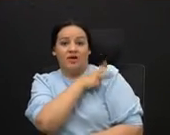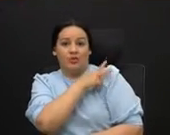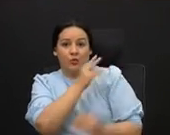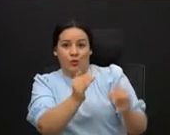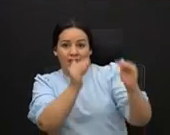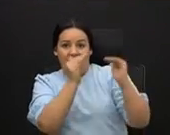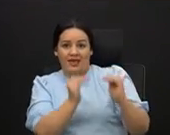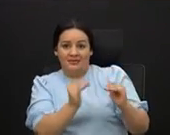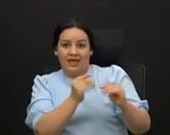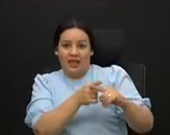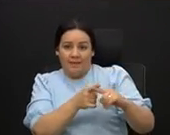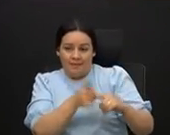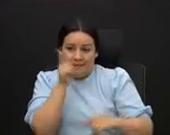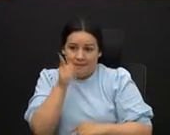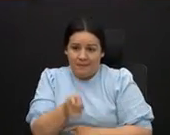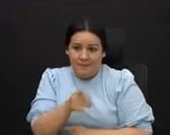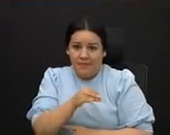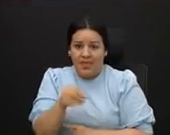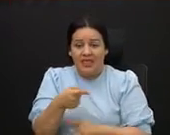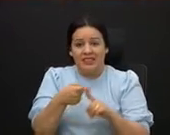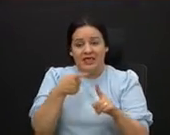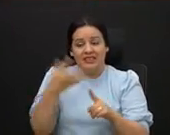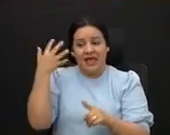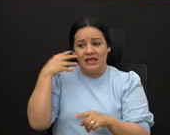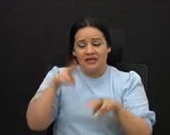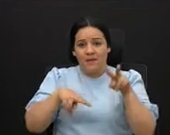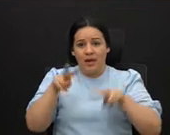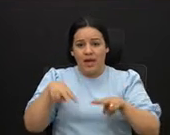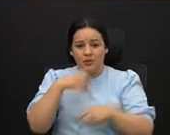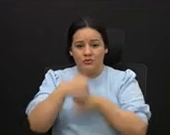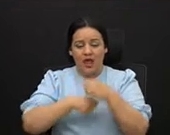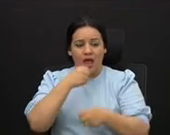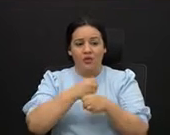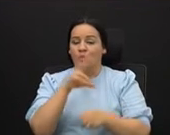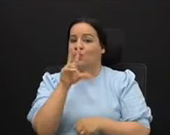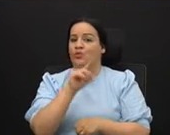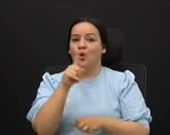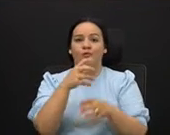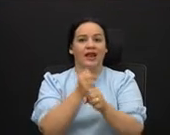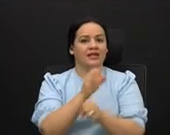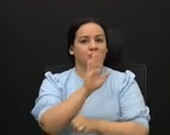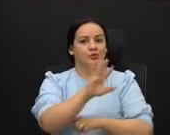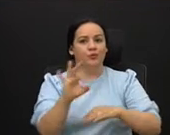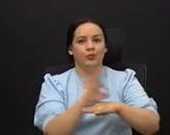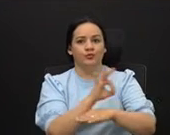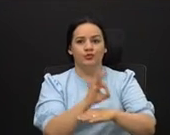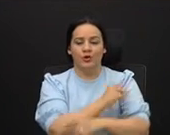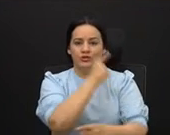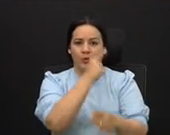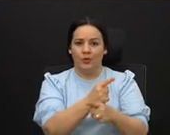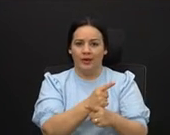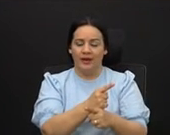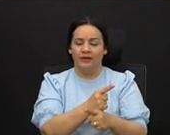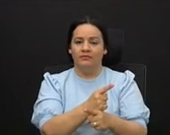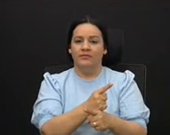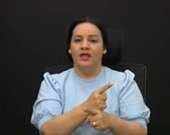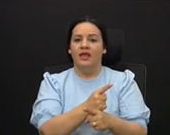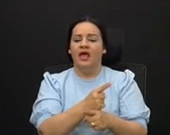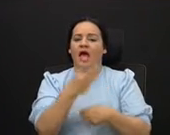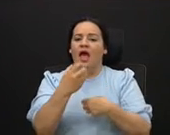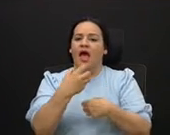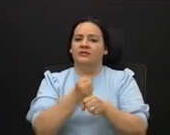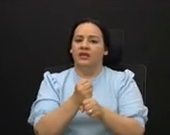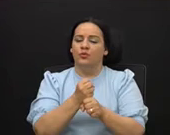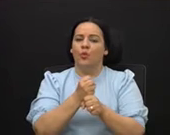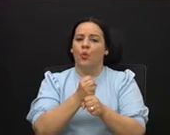que desde hace varios años no ejercen sus funciones de manera adecuada, provocando un daño